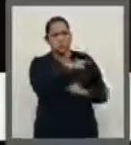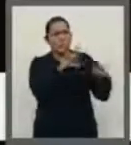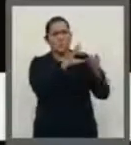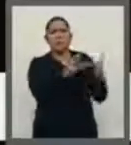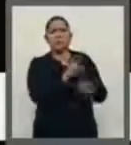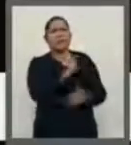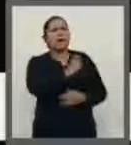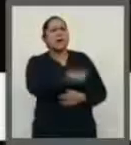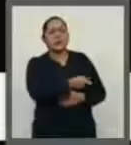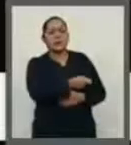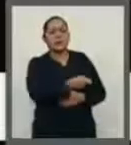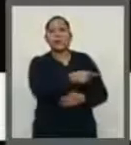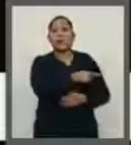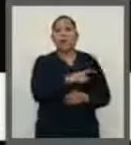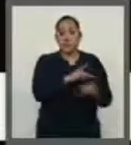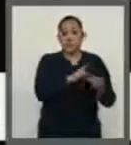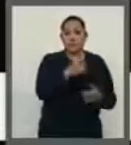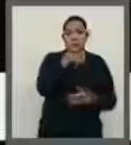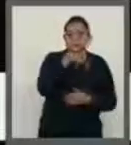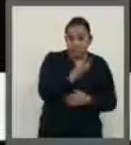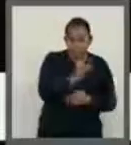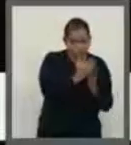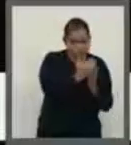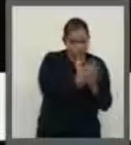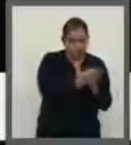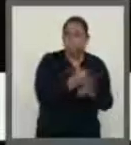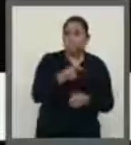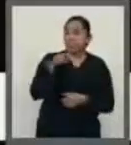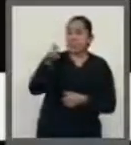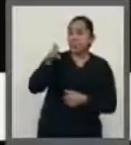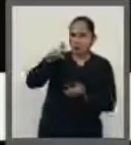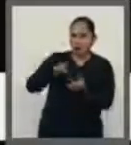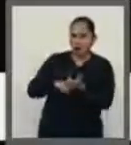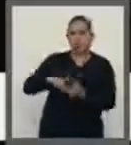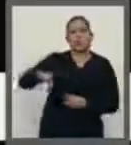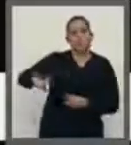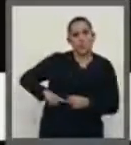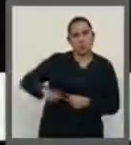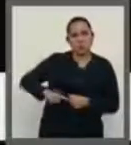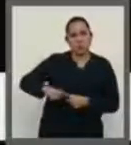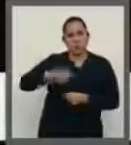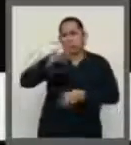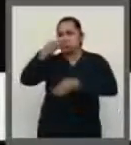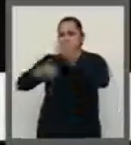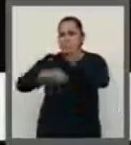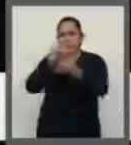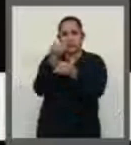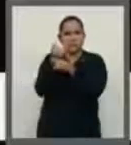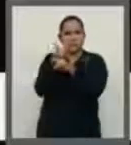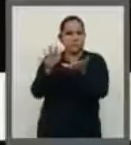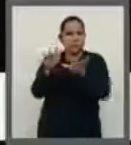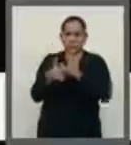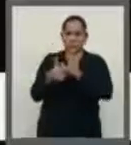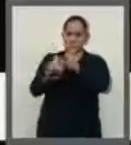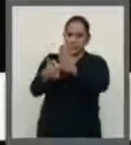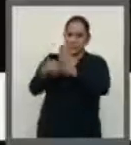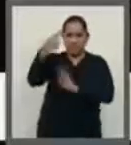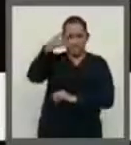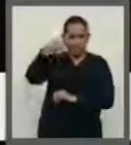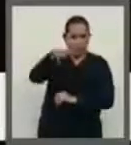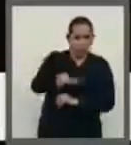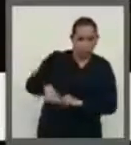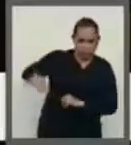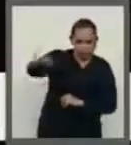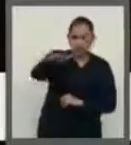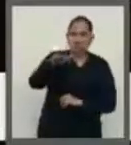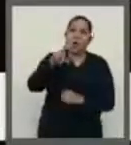Refiere que la propaganda bajo cualquier modalidad de comunicación social que difundan como tales los poderes